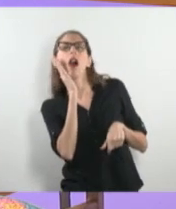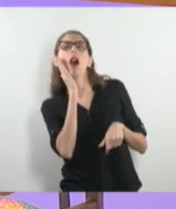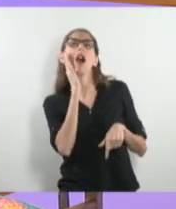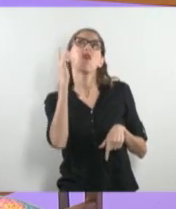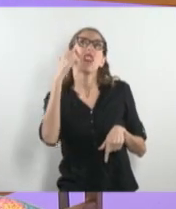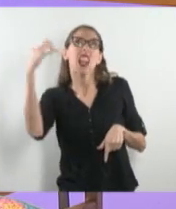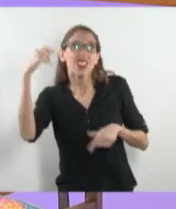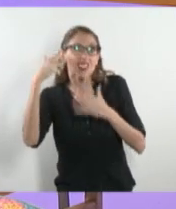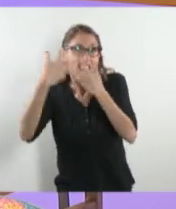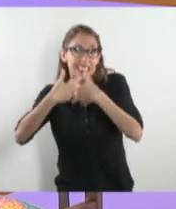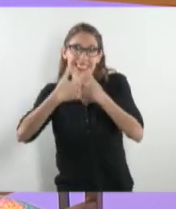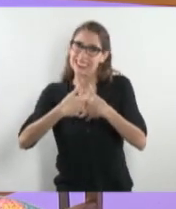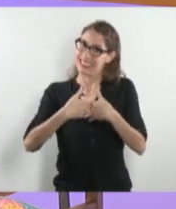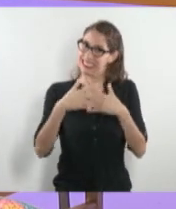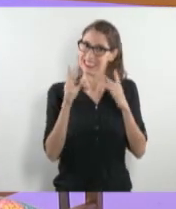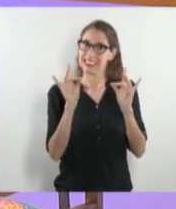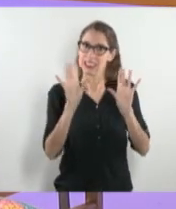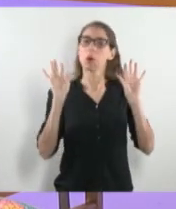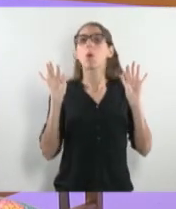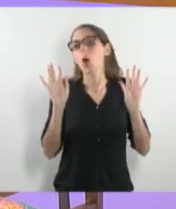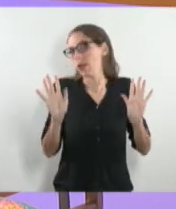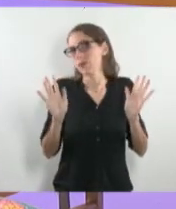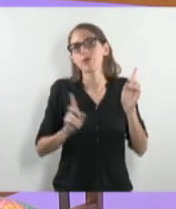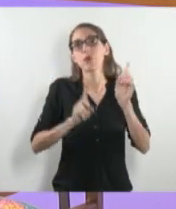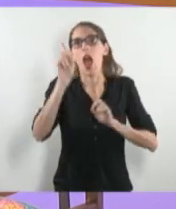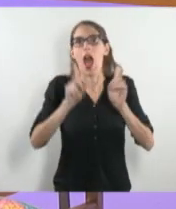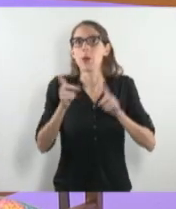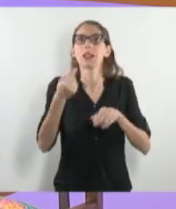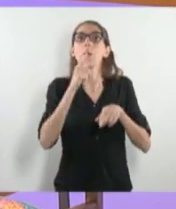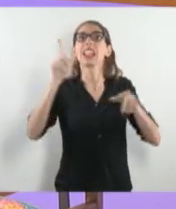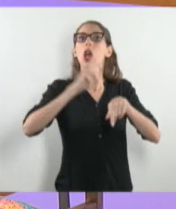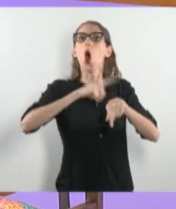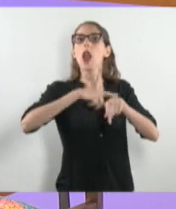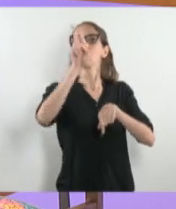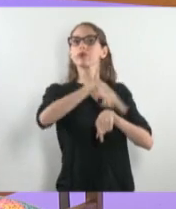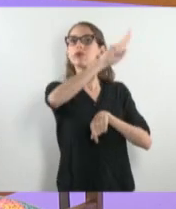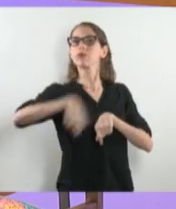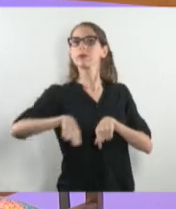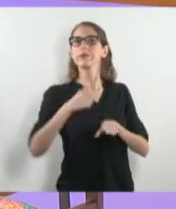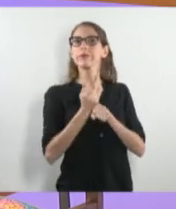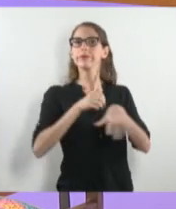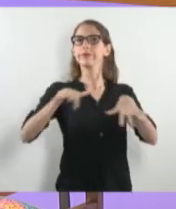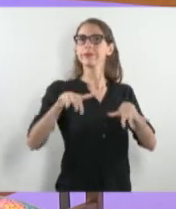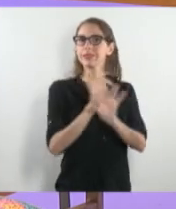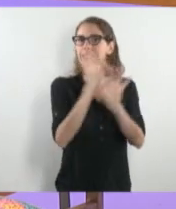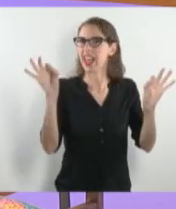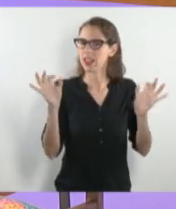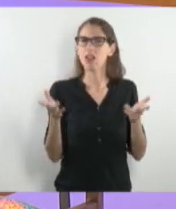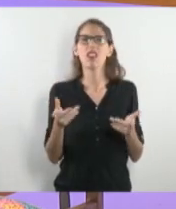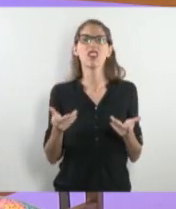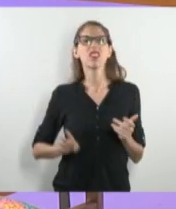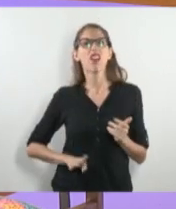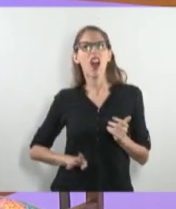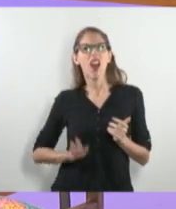si fuese así, digamos, habrían horarios en los que uno no haría nada, ¿no? Ay. Qué lindo una siesta a esta